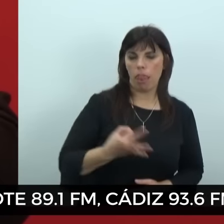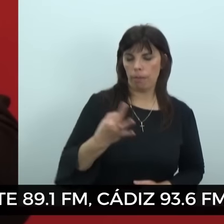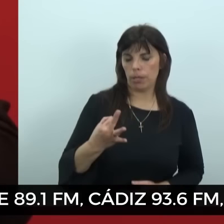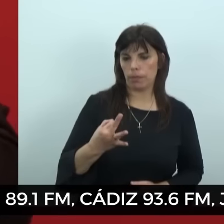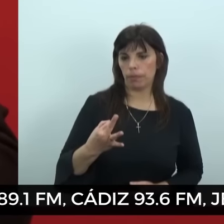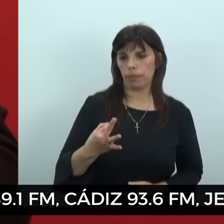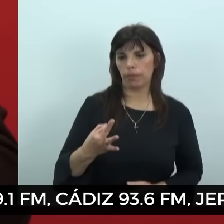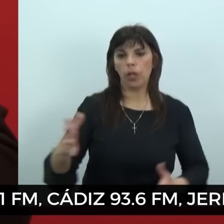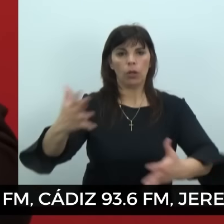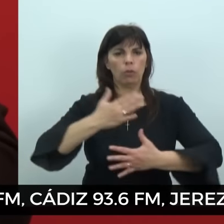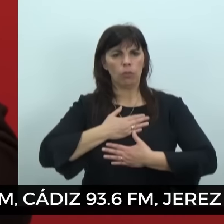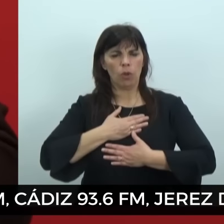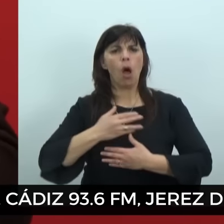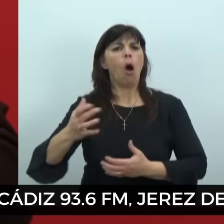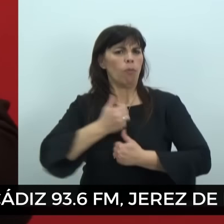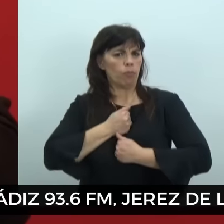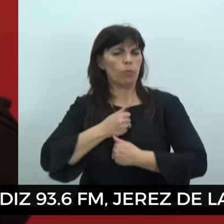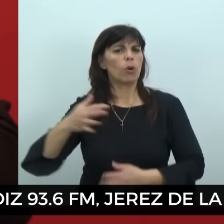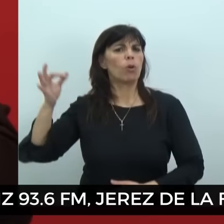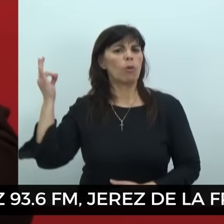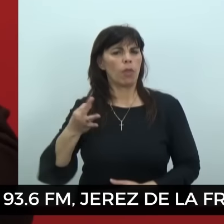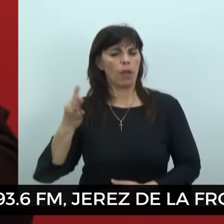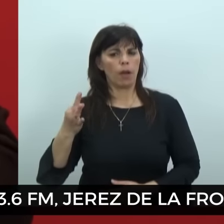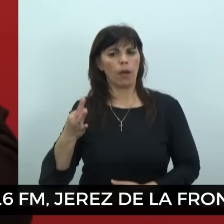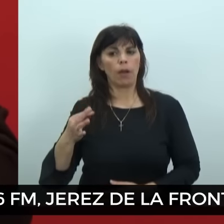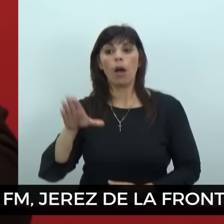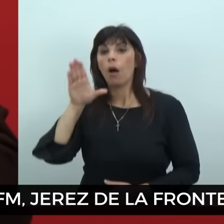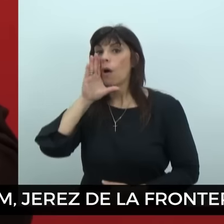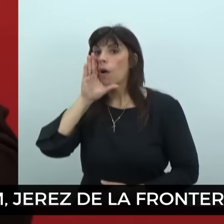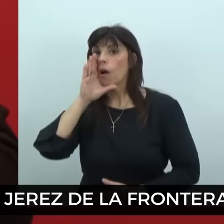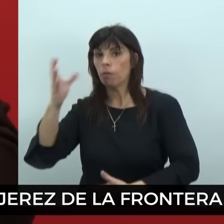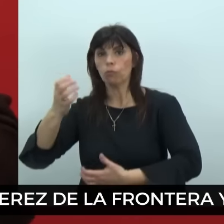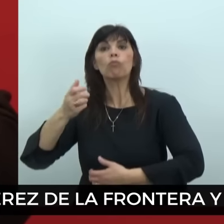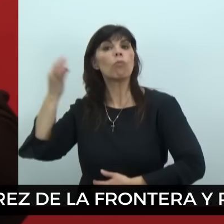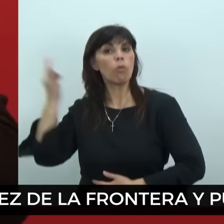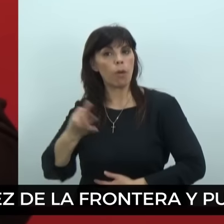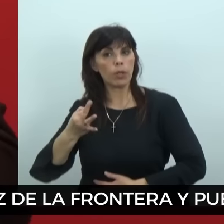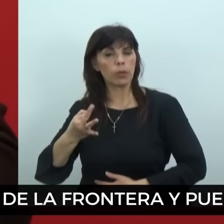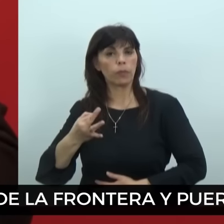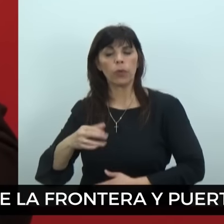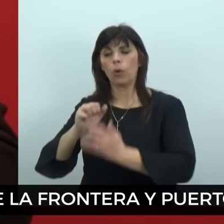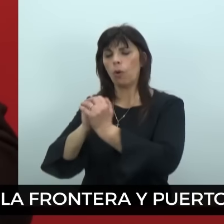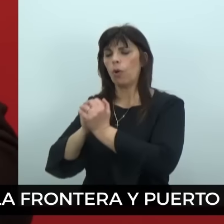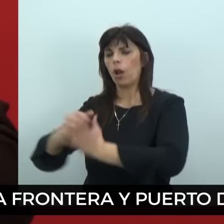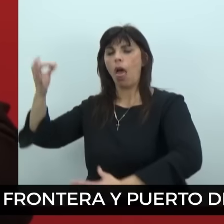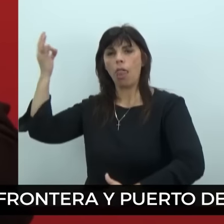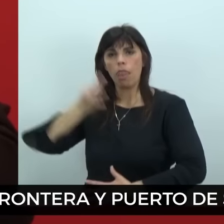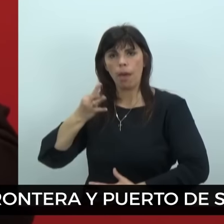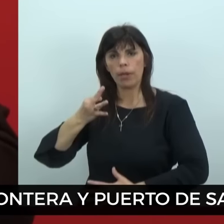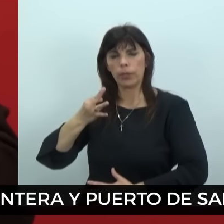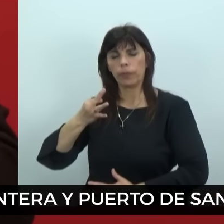que apropiarlas, hay que confesarlas, hay que orarlas, hay